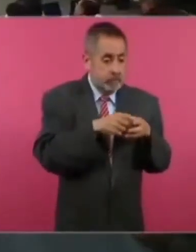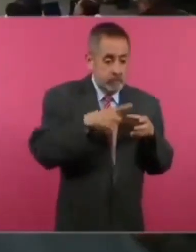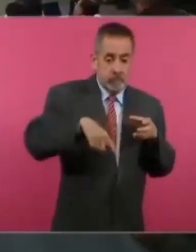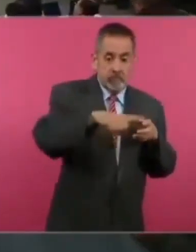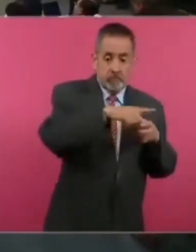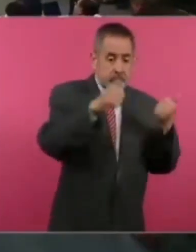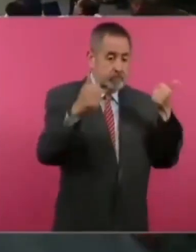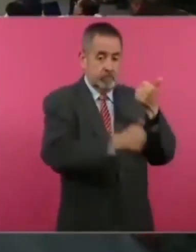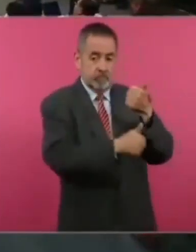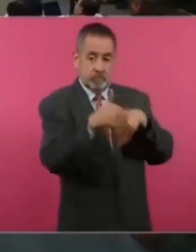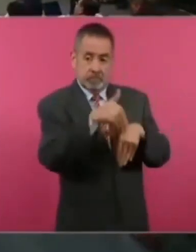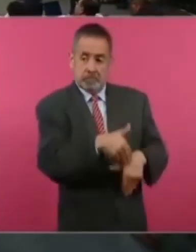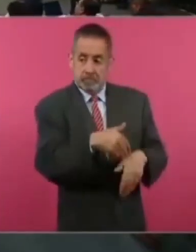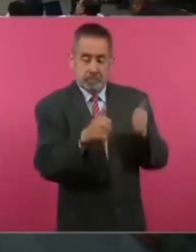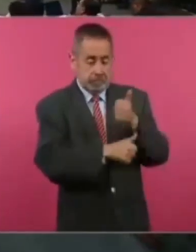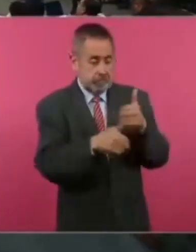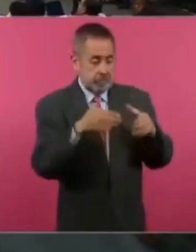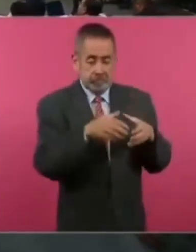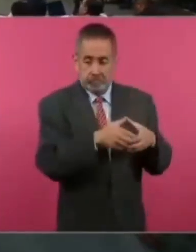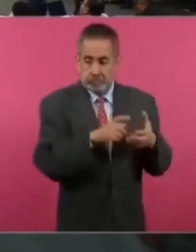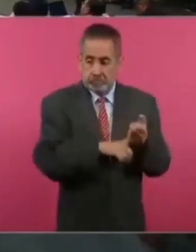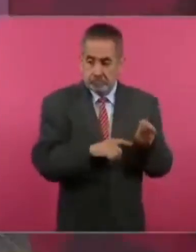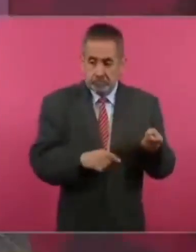sometidos, subordinados